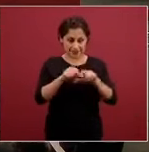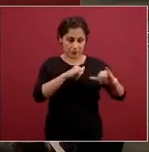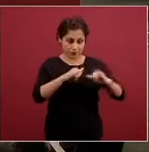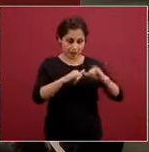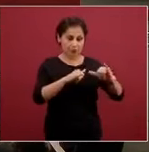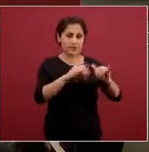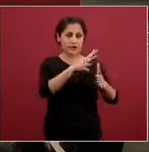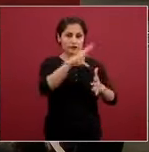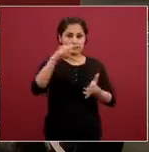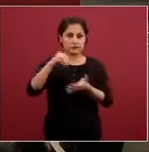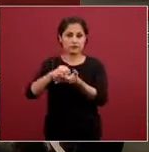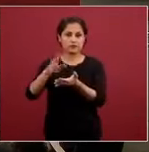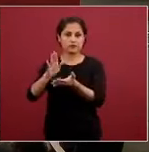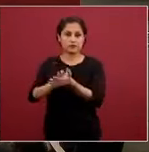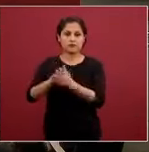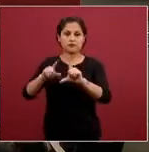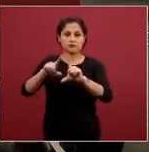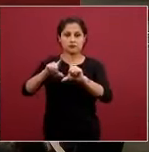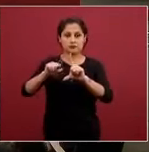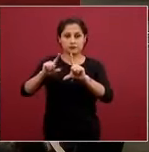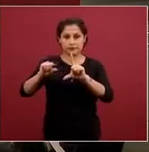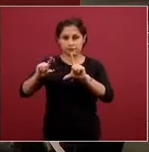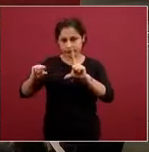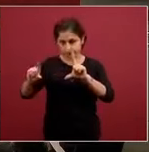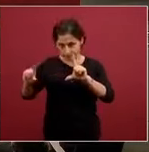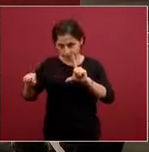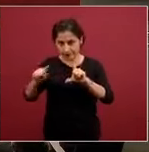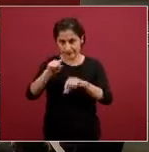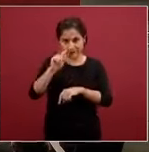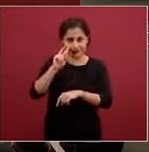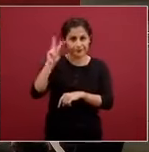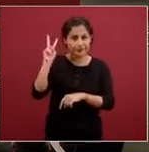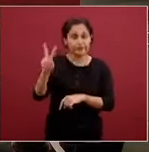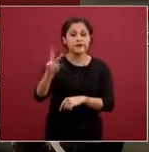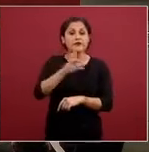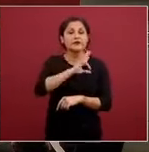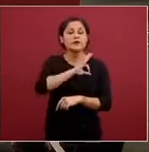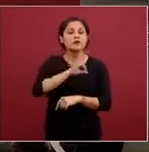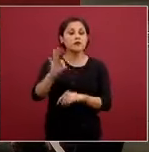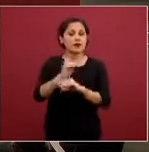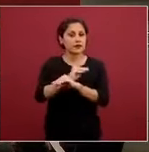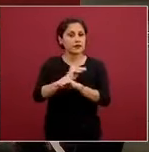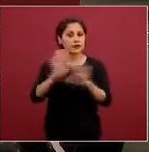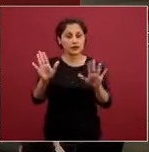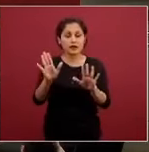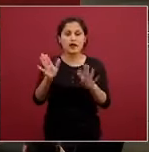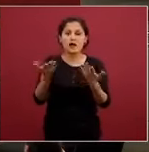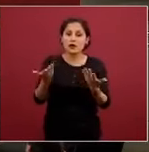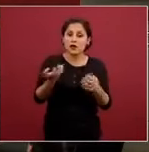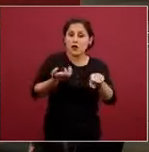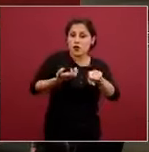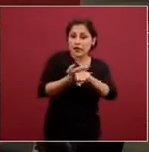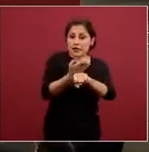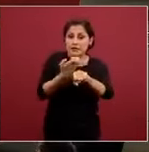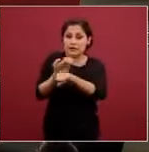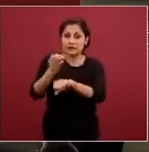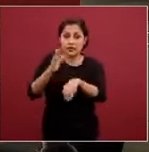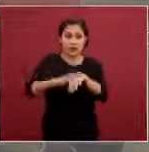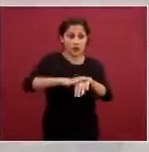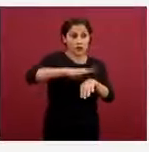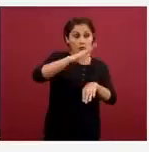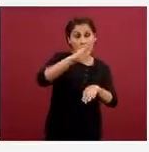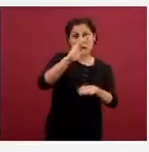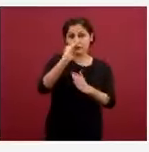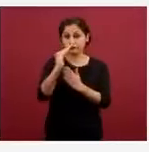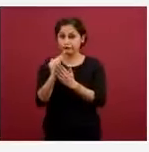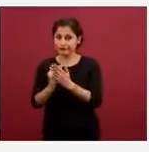ahora distribuida en su momento para que ustedes puedan identificar en el orden de mayor tasa de incidencia a menor tasa de incidencia cuáles son